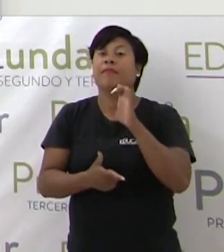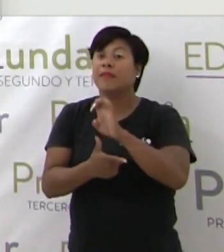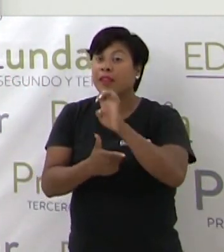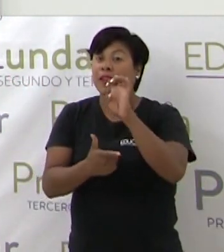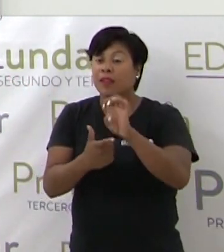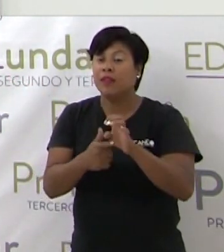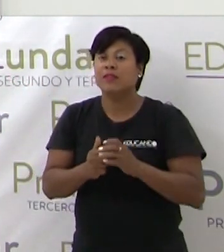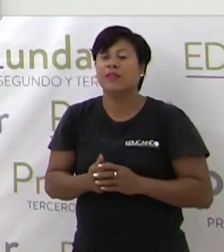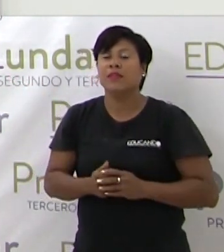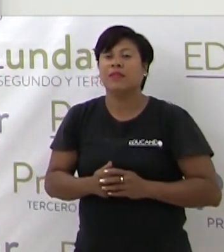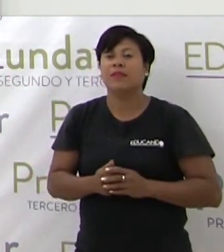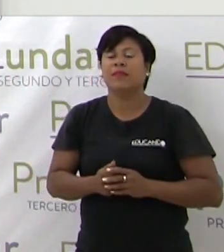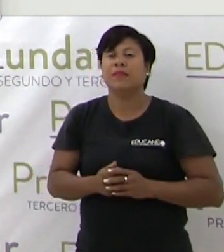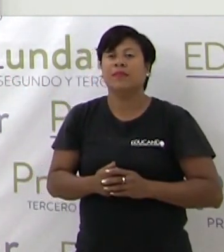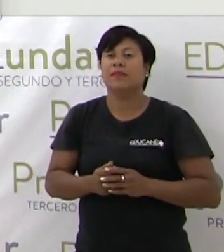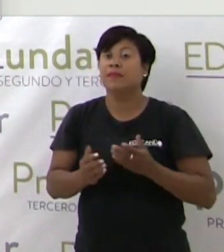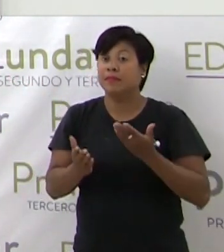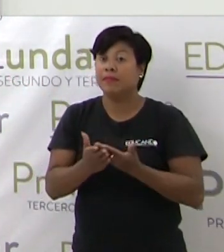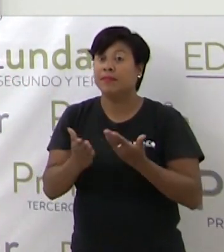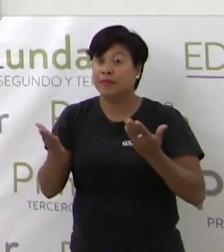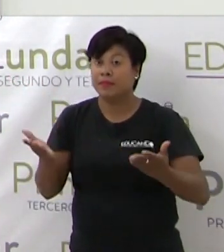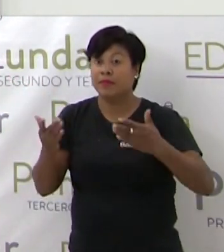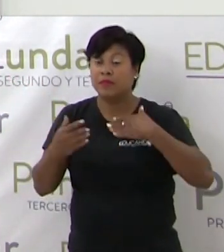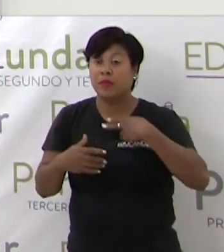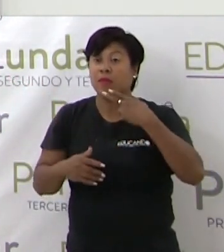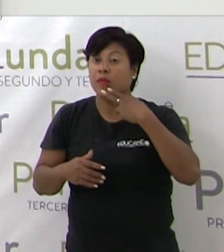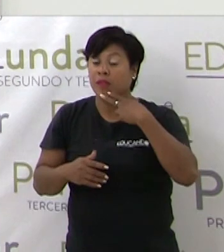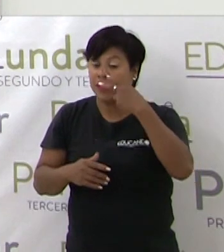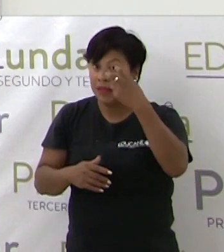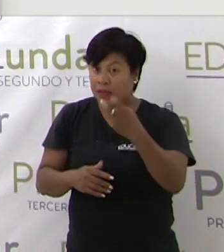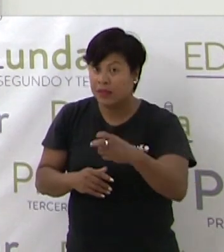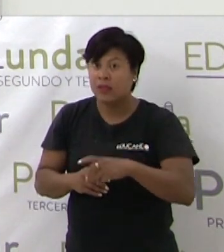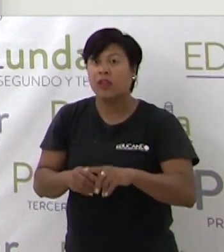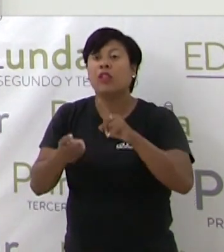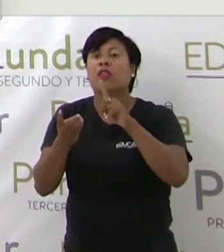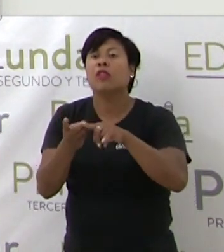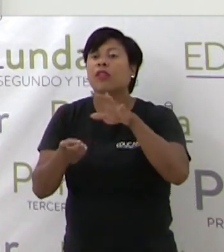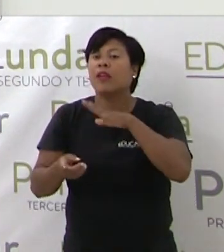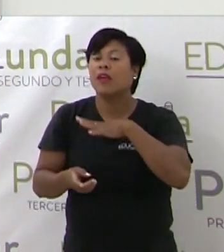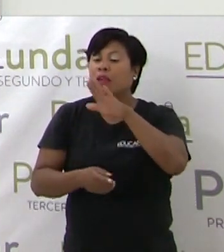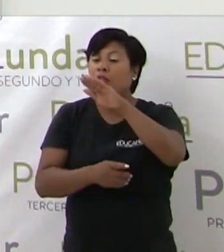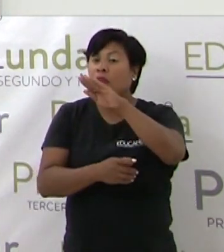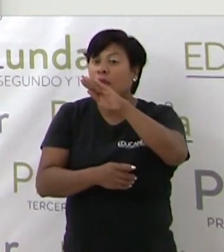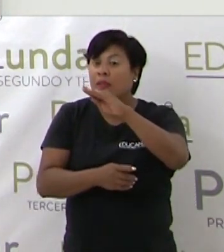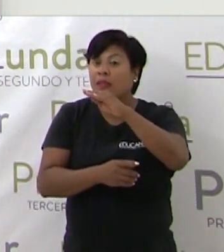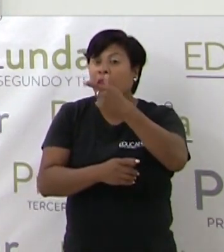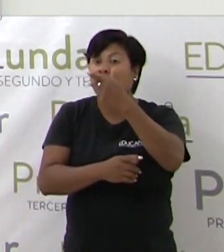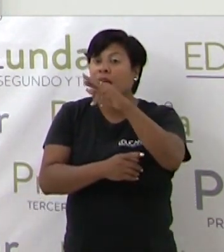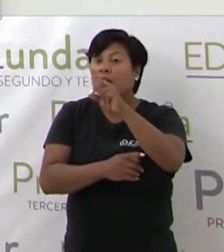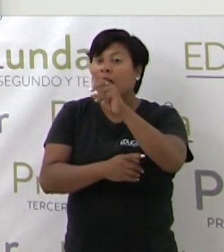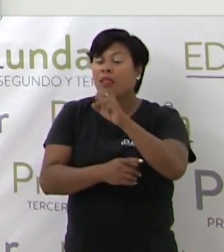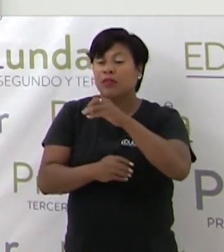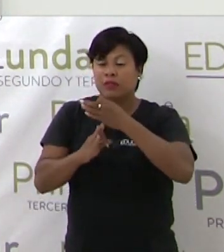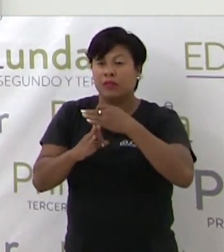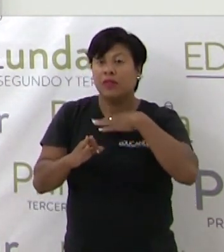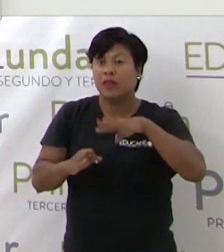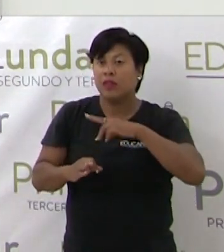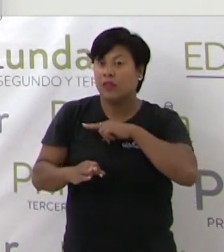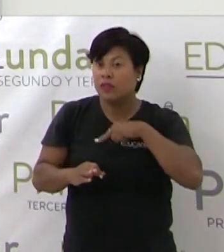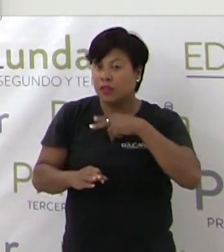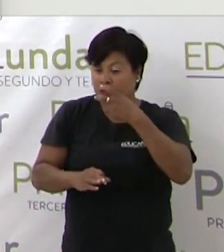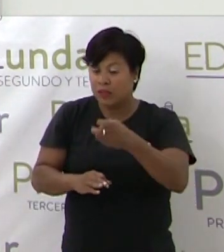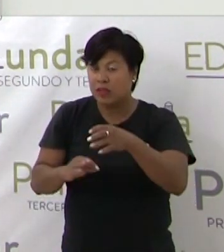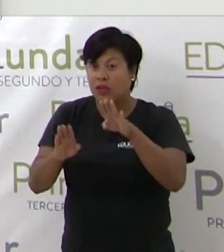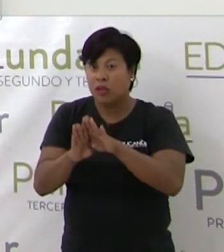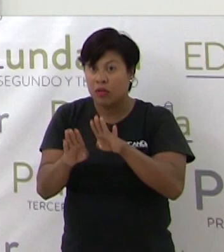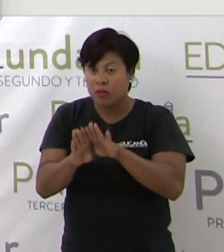Entonces, ahora voy a utilizar esto. ¿Dónde están los 90 grados que hemos dividido en este círculo?